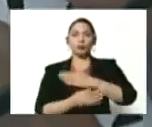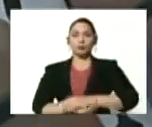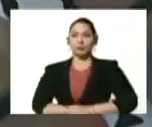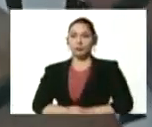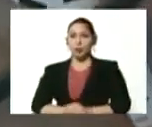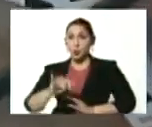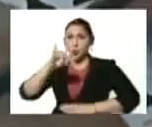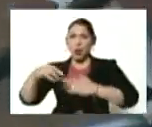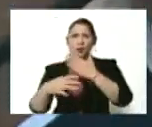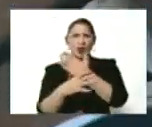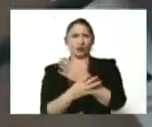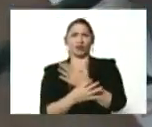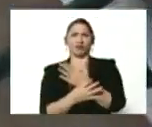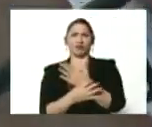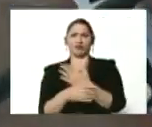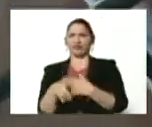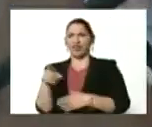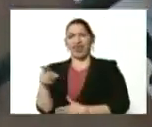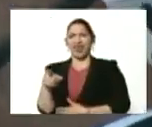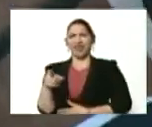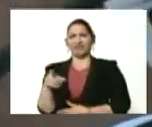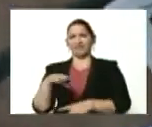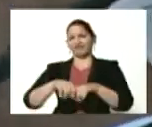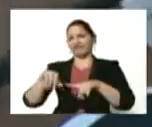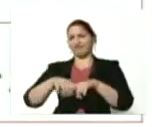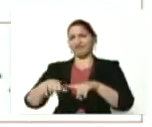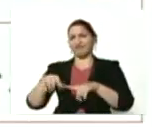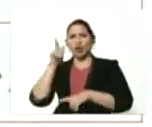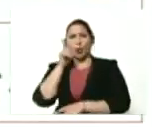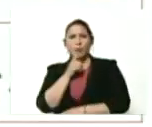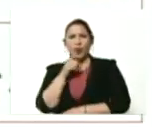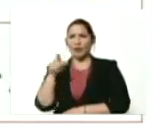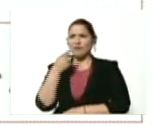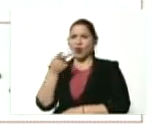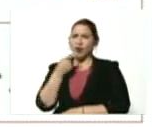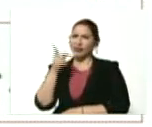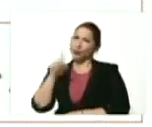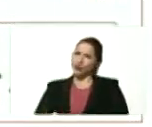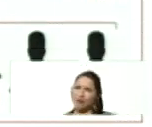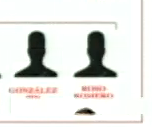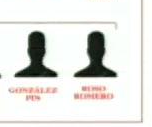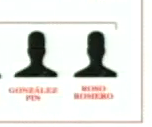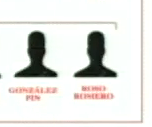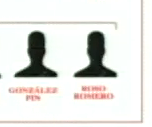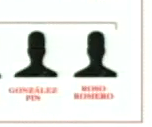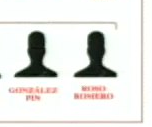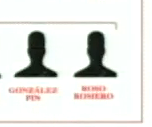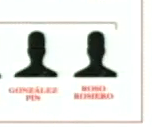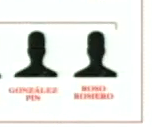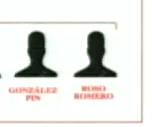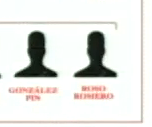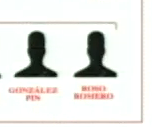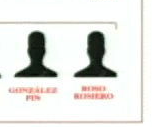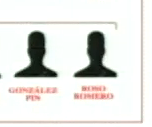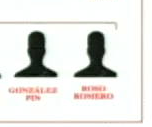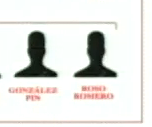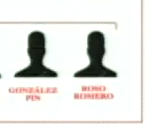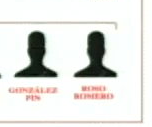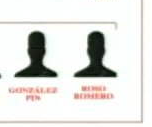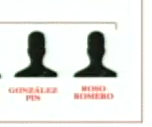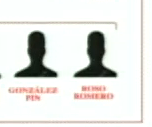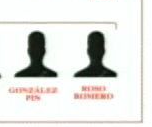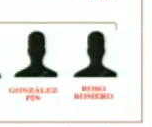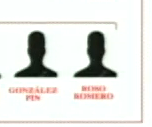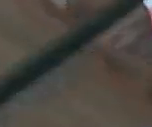Juan Guaidó es un lacayo de Leopoldo López. No solamente es un lacayo político, también es un lacayo económico, porque Leopoldo López le proporciona el dinero, y es un